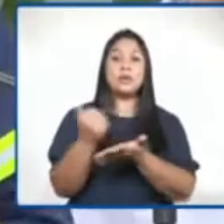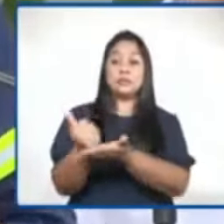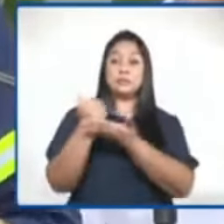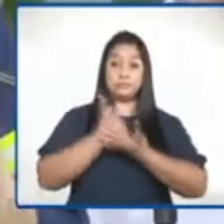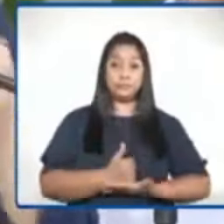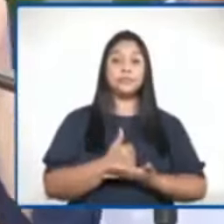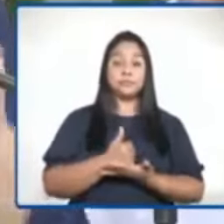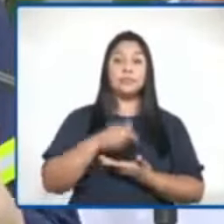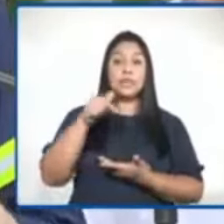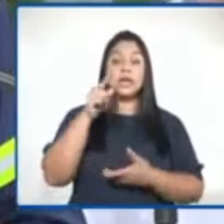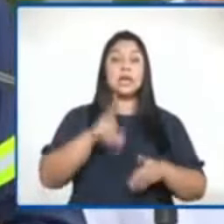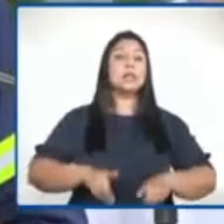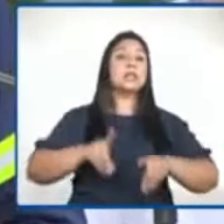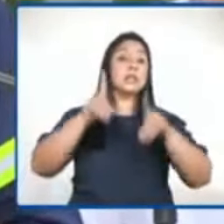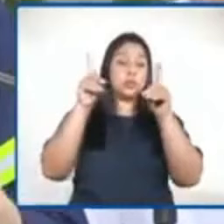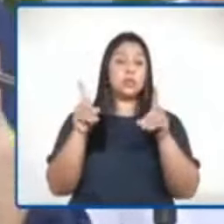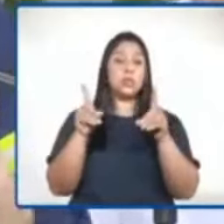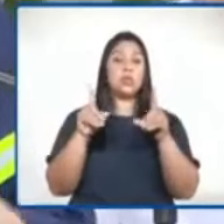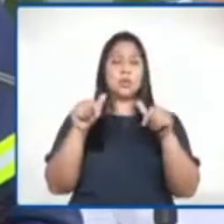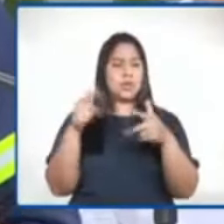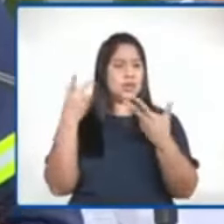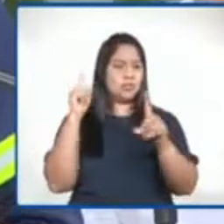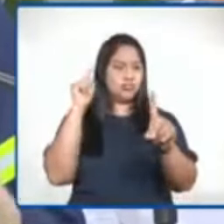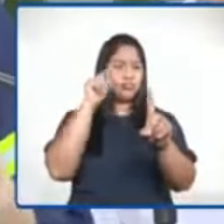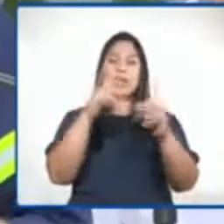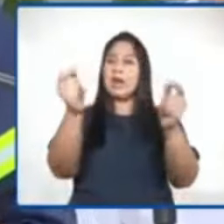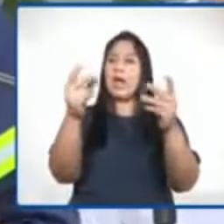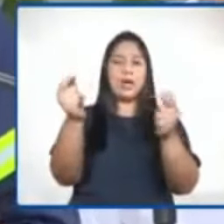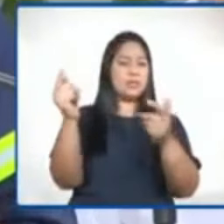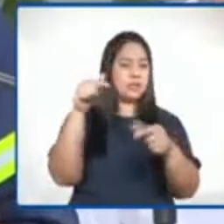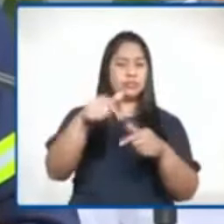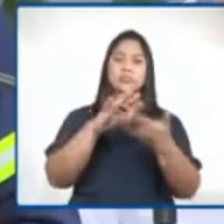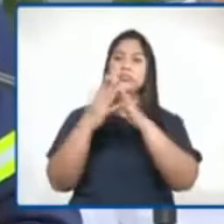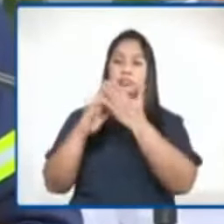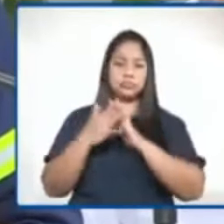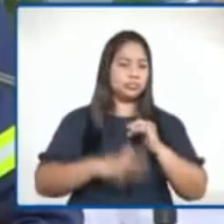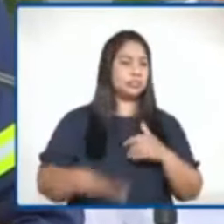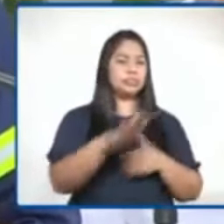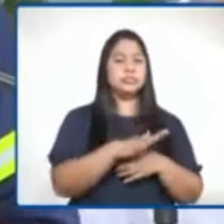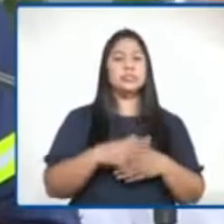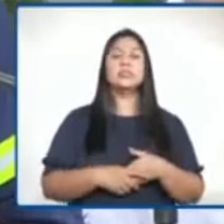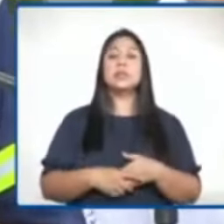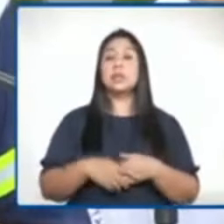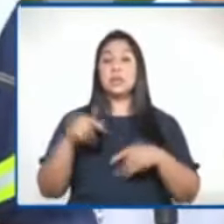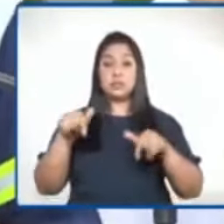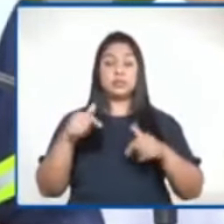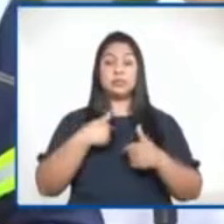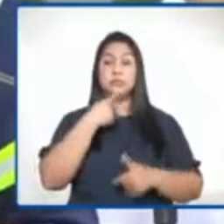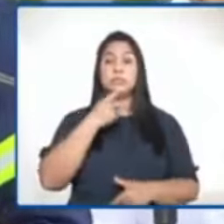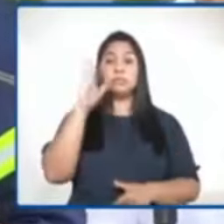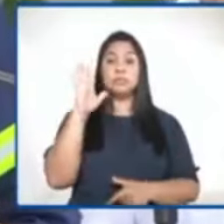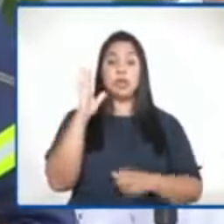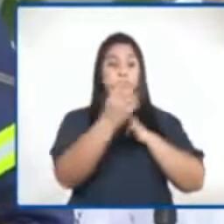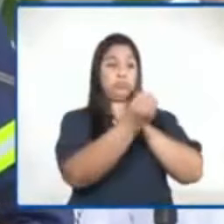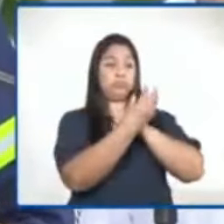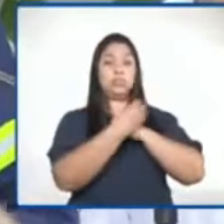ayudar a que el desarrollo llegue más pronto a estas comunidades. Estamos cumpliendo con las instrucciones del